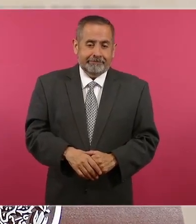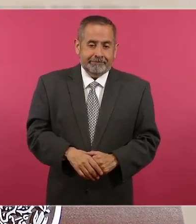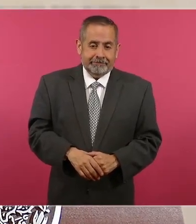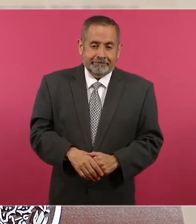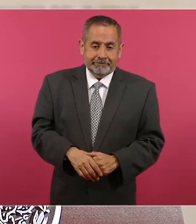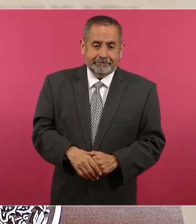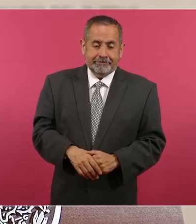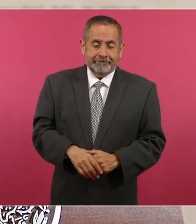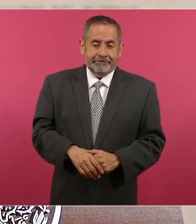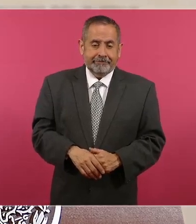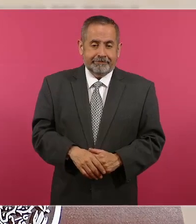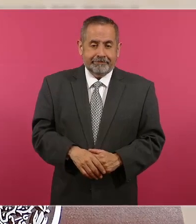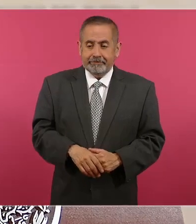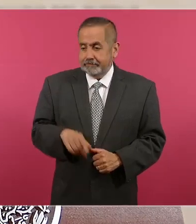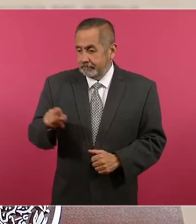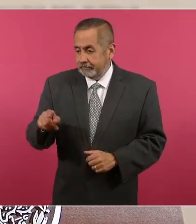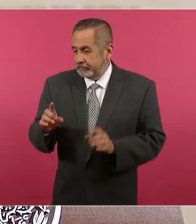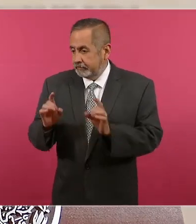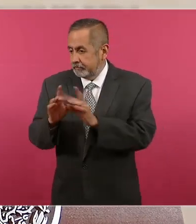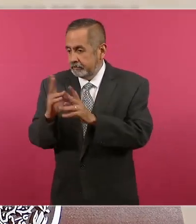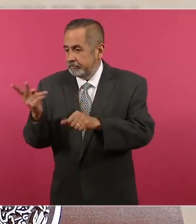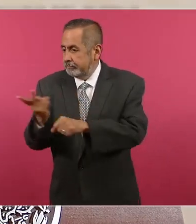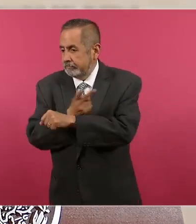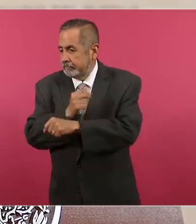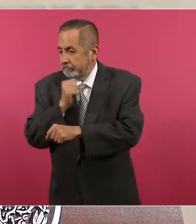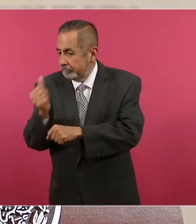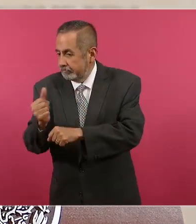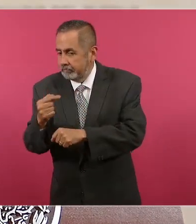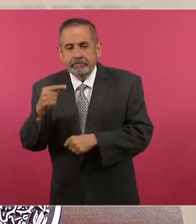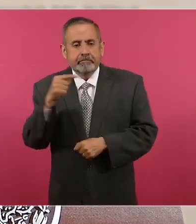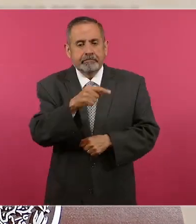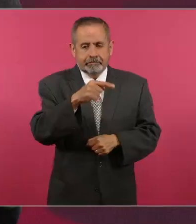sucede lo inventan